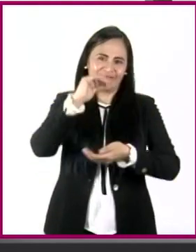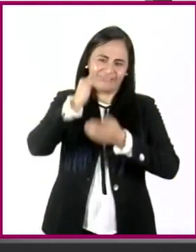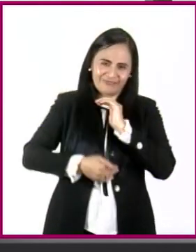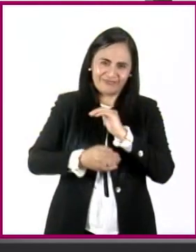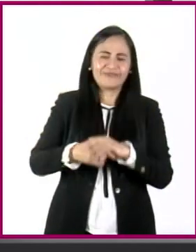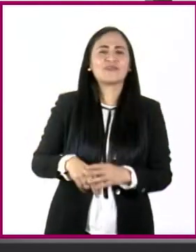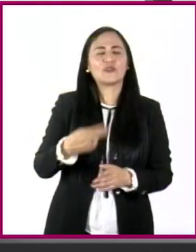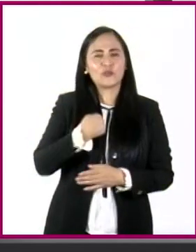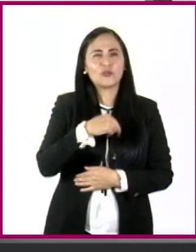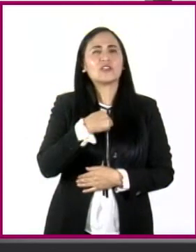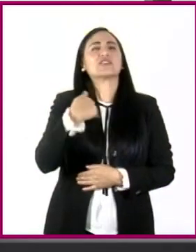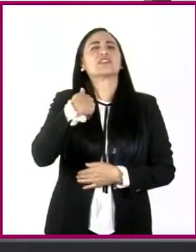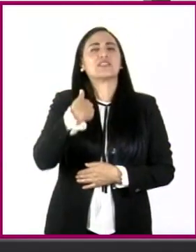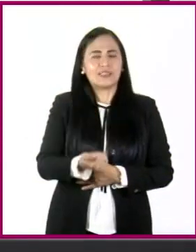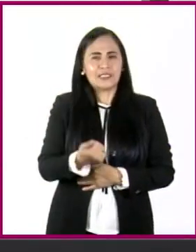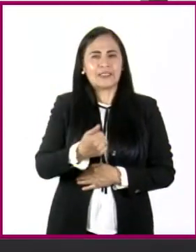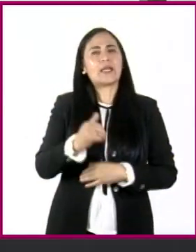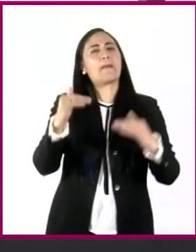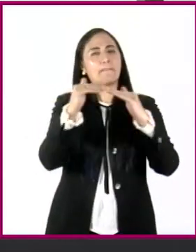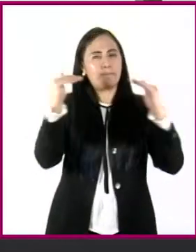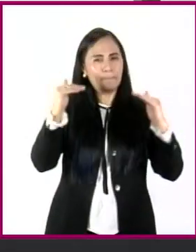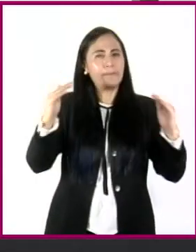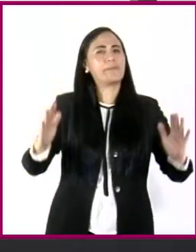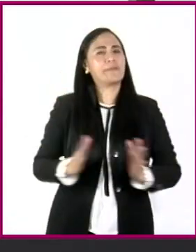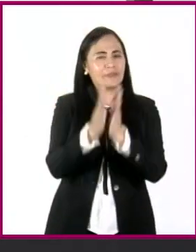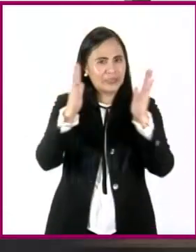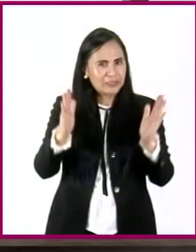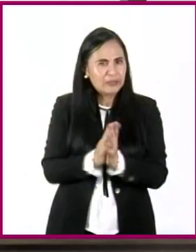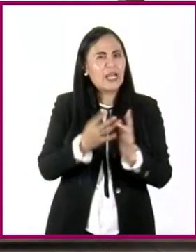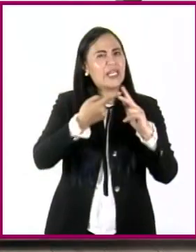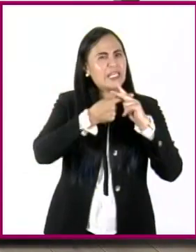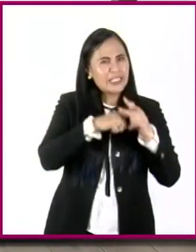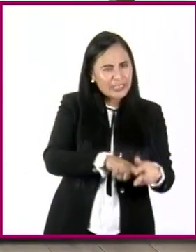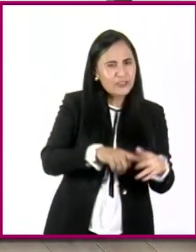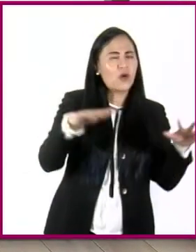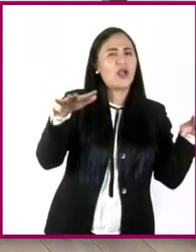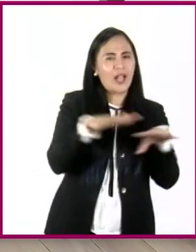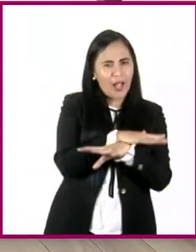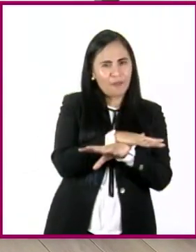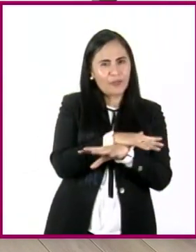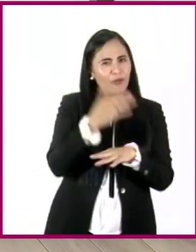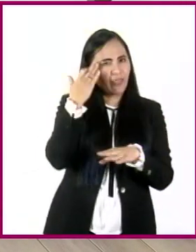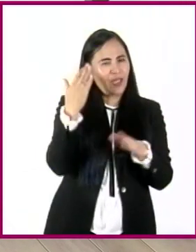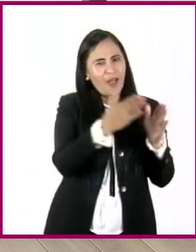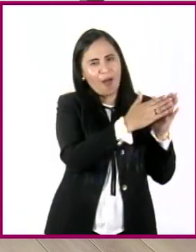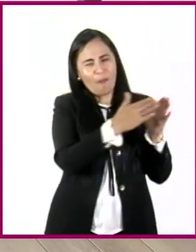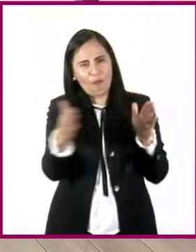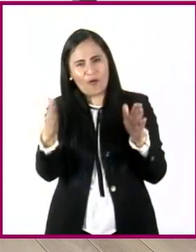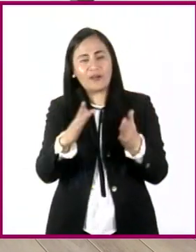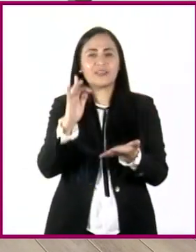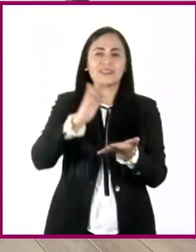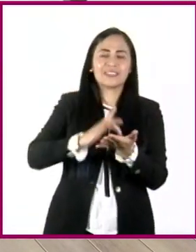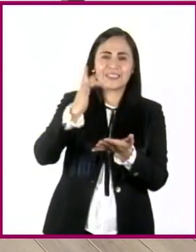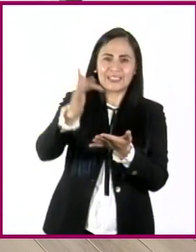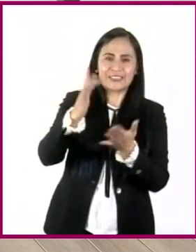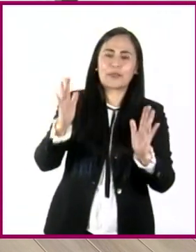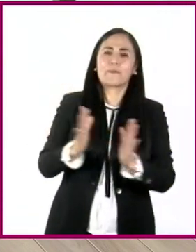donde entendimos qué es la democracia participativa, cómo surge y evoluciona a través del tiempo. Agradecemos la